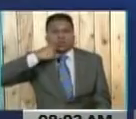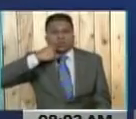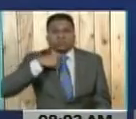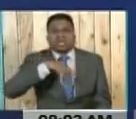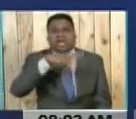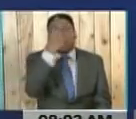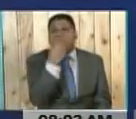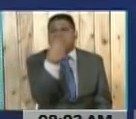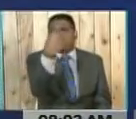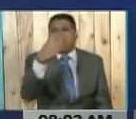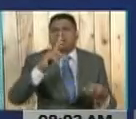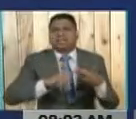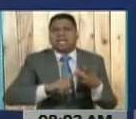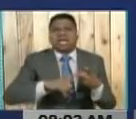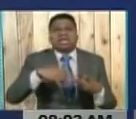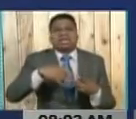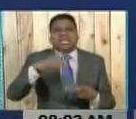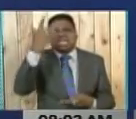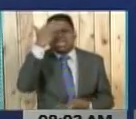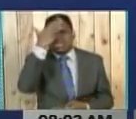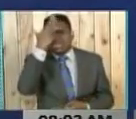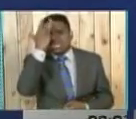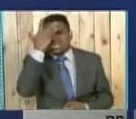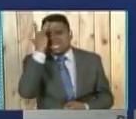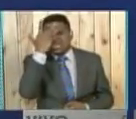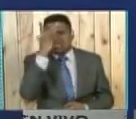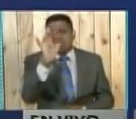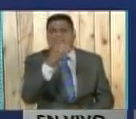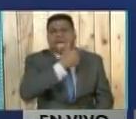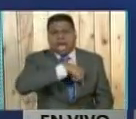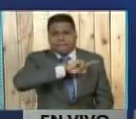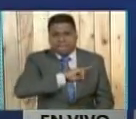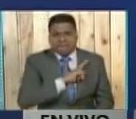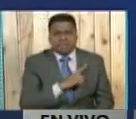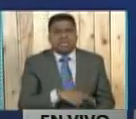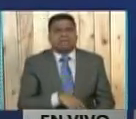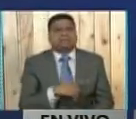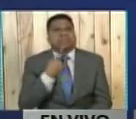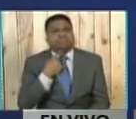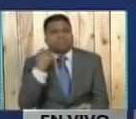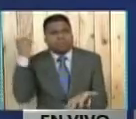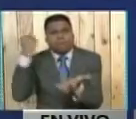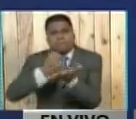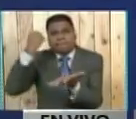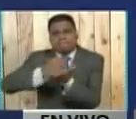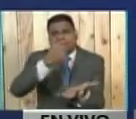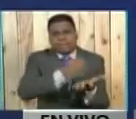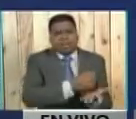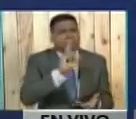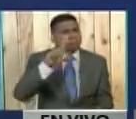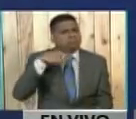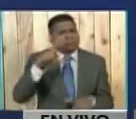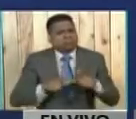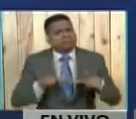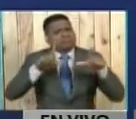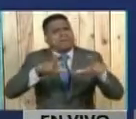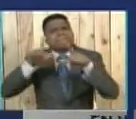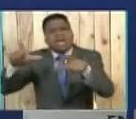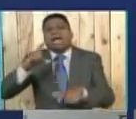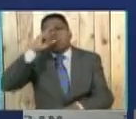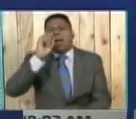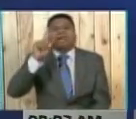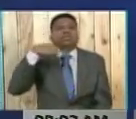Italia, India, España, está certificando lo que seguramente será en los años por